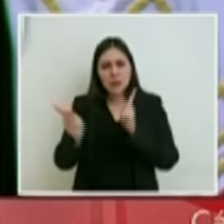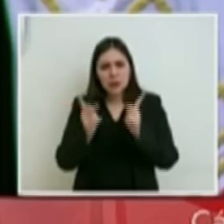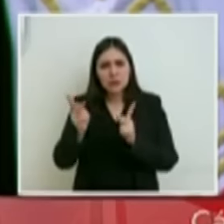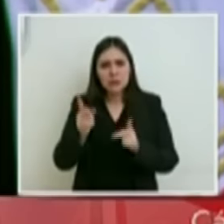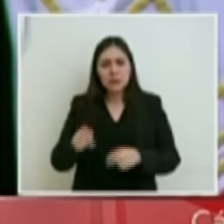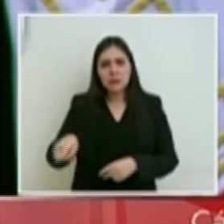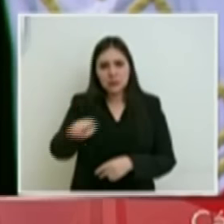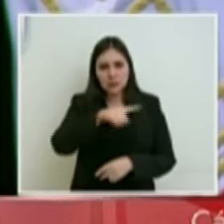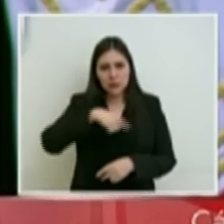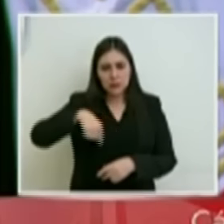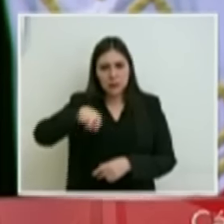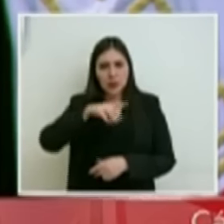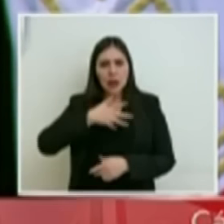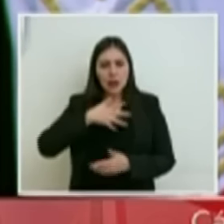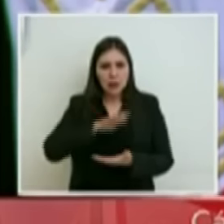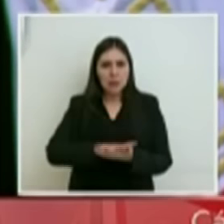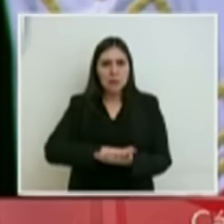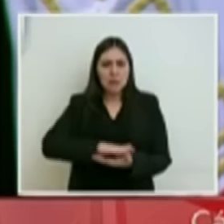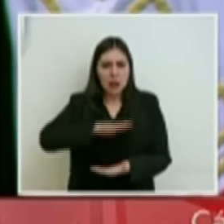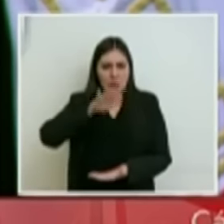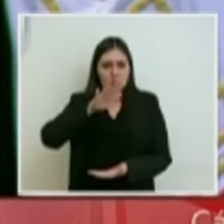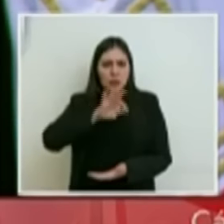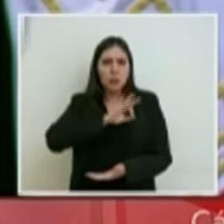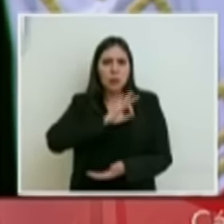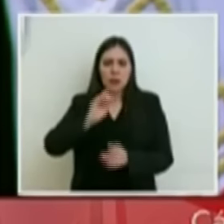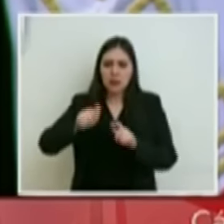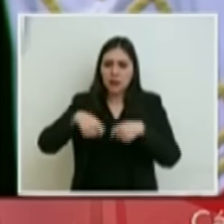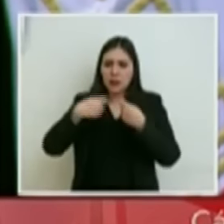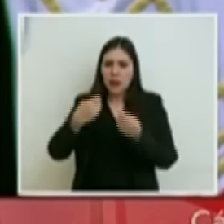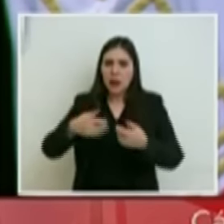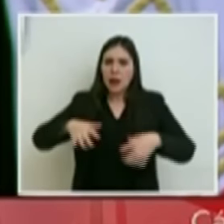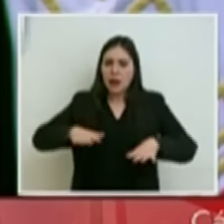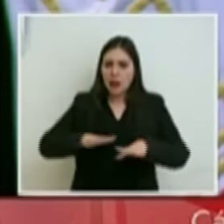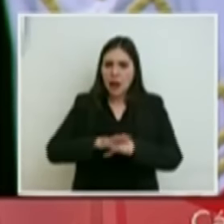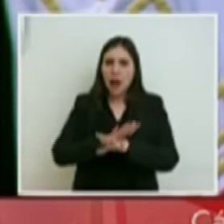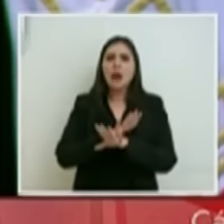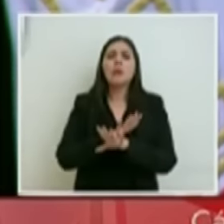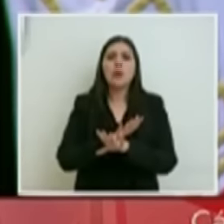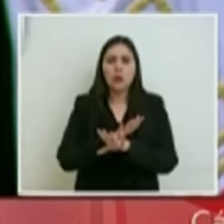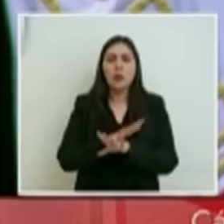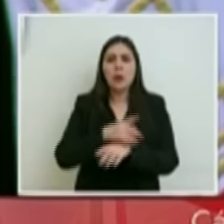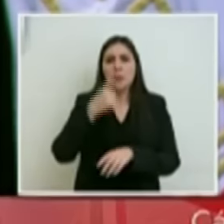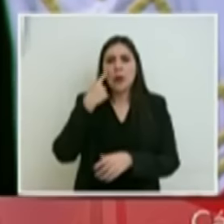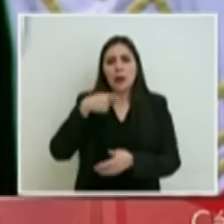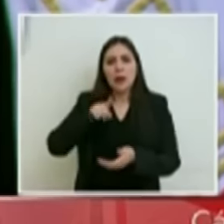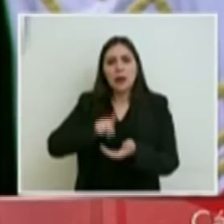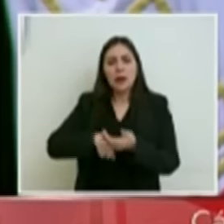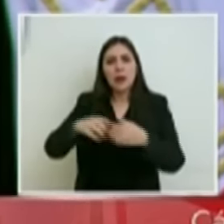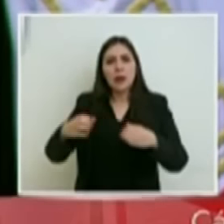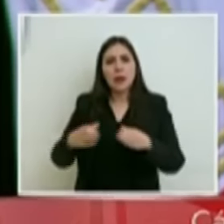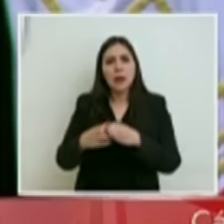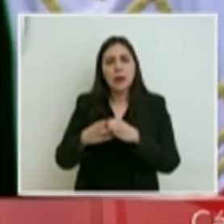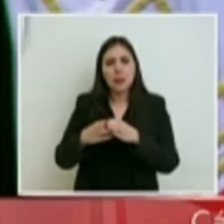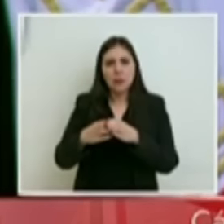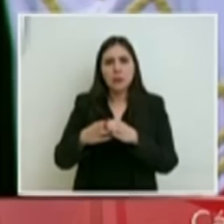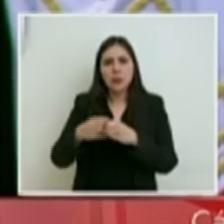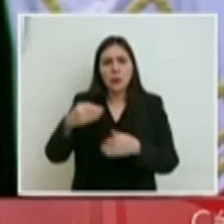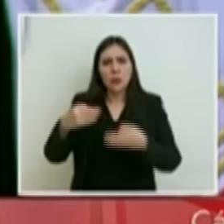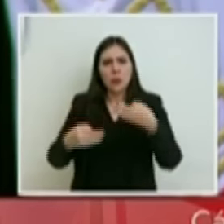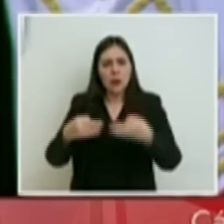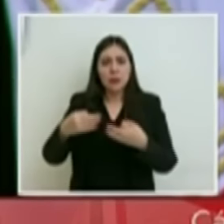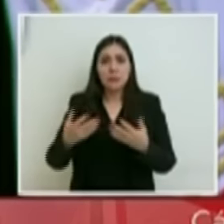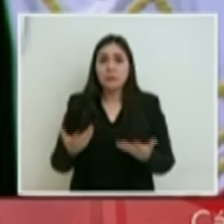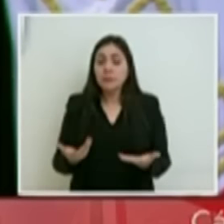mayoría derecho a promover un cambio estructural a uno de los poderes de la Unión? ¿Es la